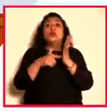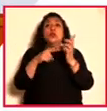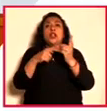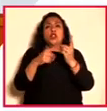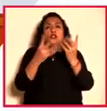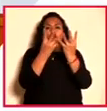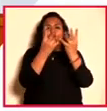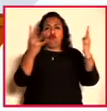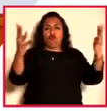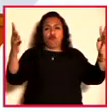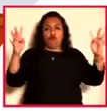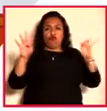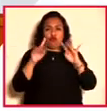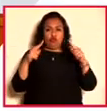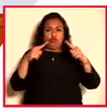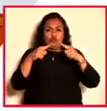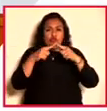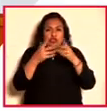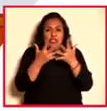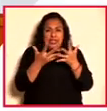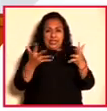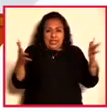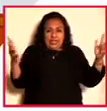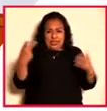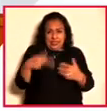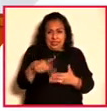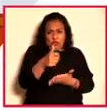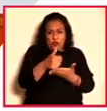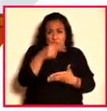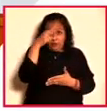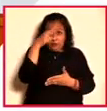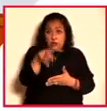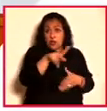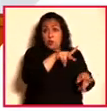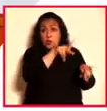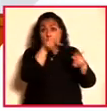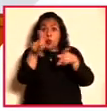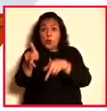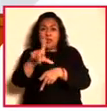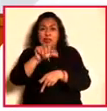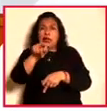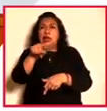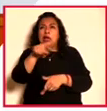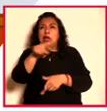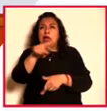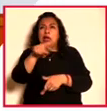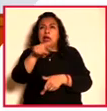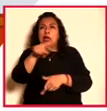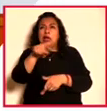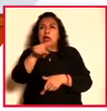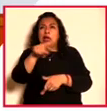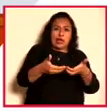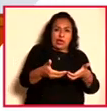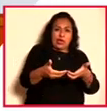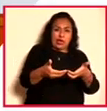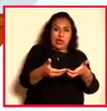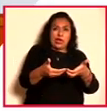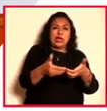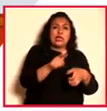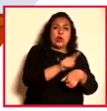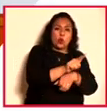Catedral Metropolitana y en el Puente Liga, que se ubica en la intersección entre las calles de